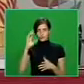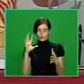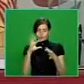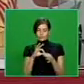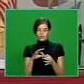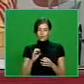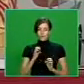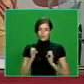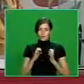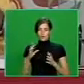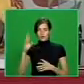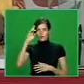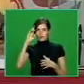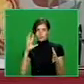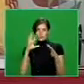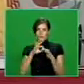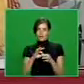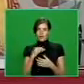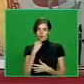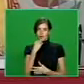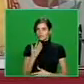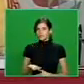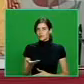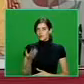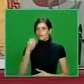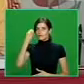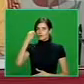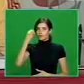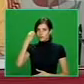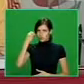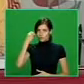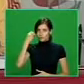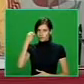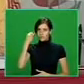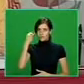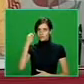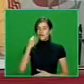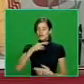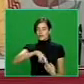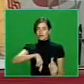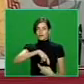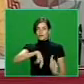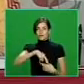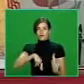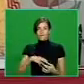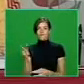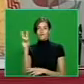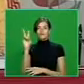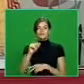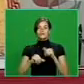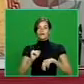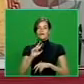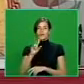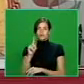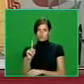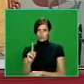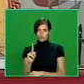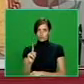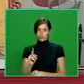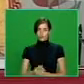la emoción y la racionalidad que es una característica del pensamiento revolucionario de la Venezuela del siglo